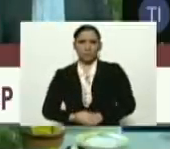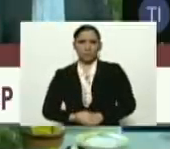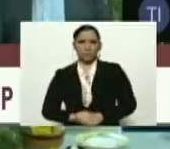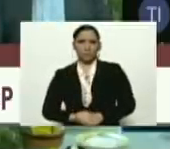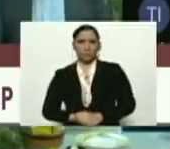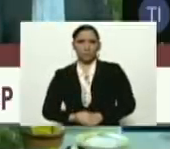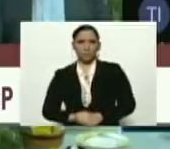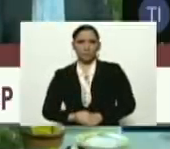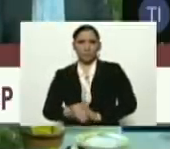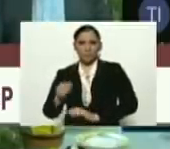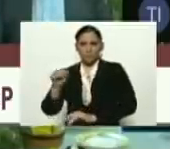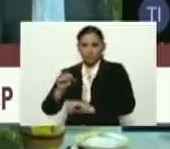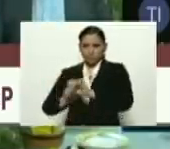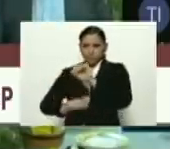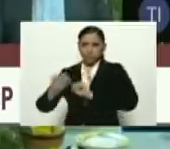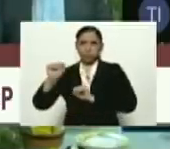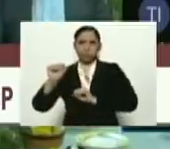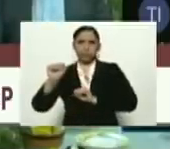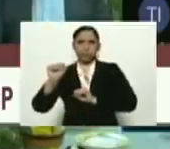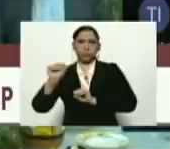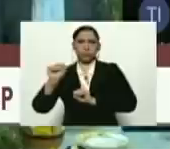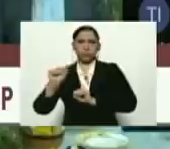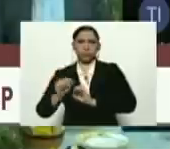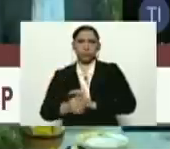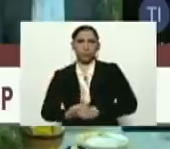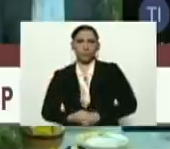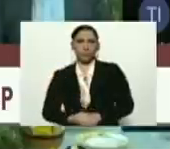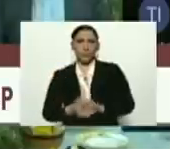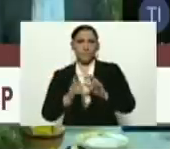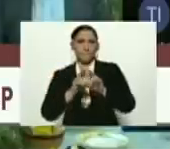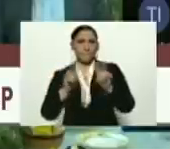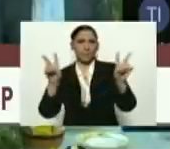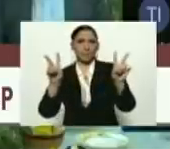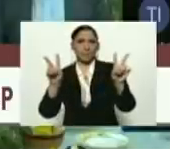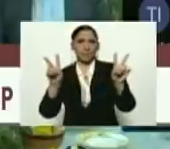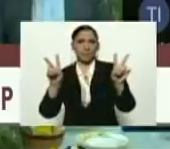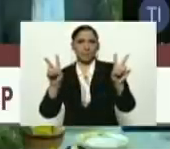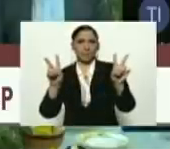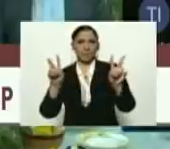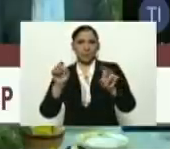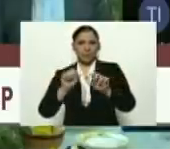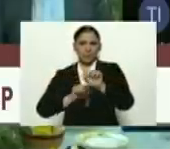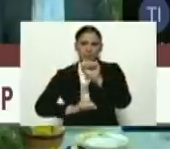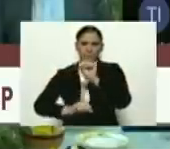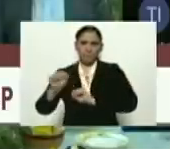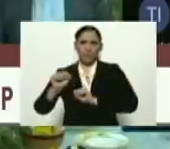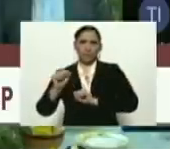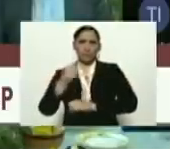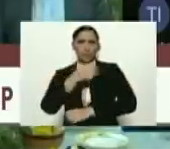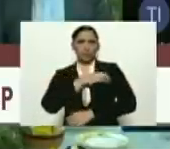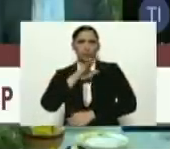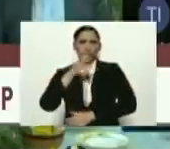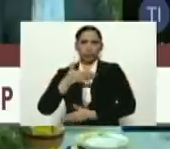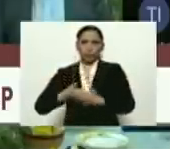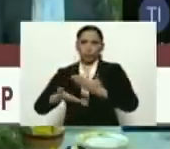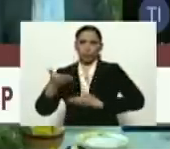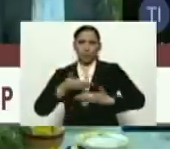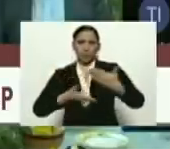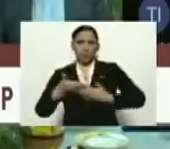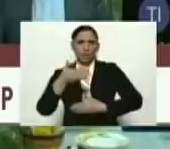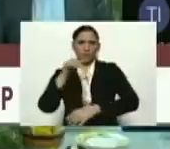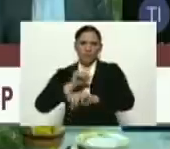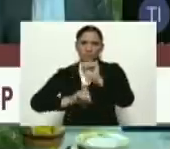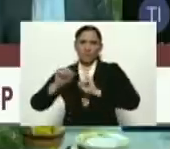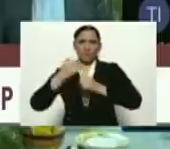en defensa de la paz, en defensa de la solidaridad, en defensa